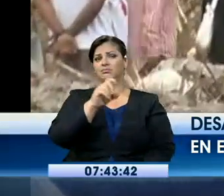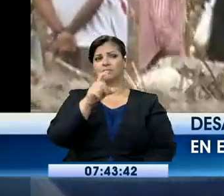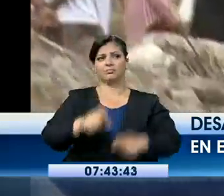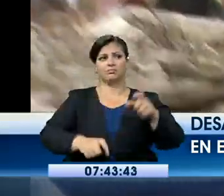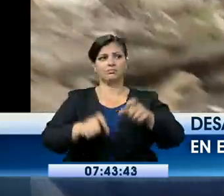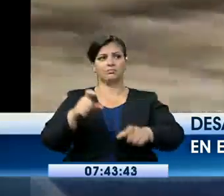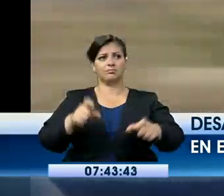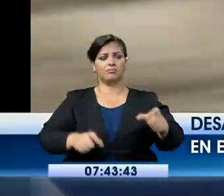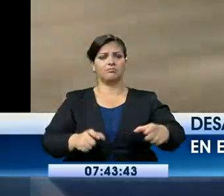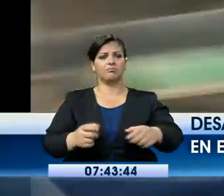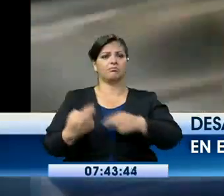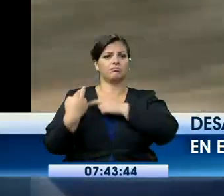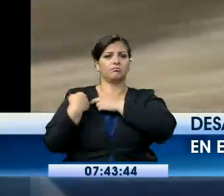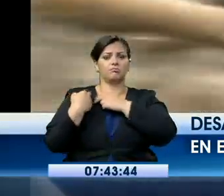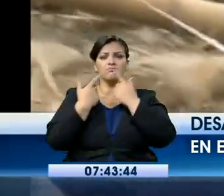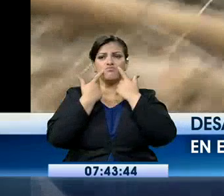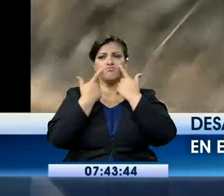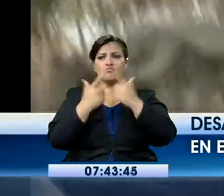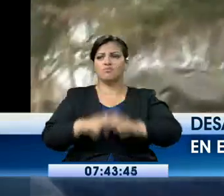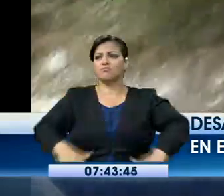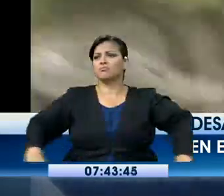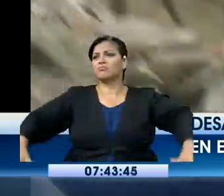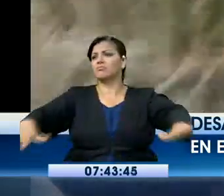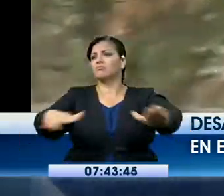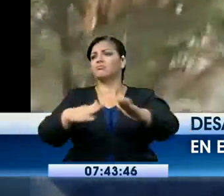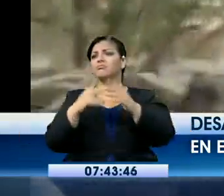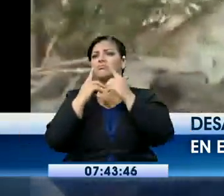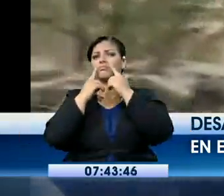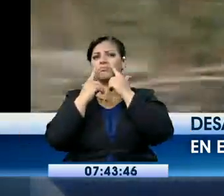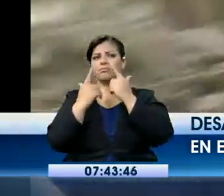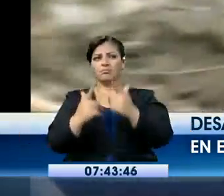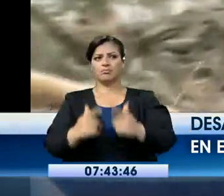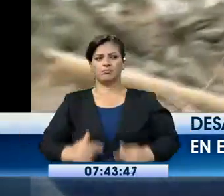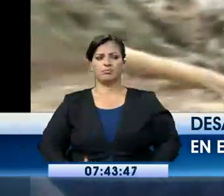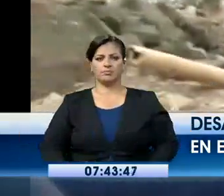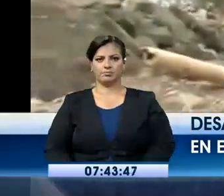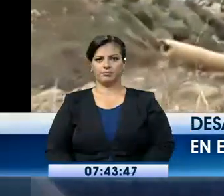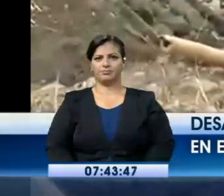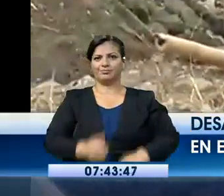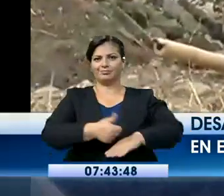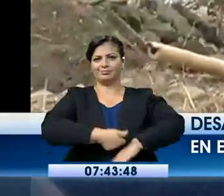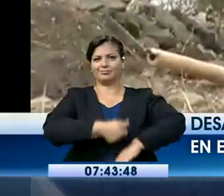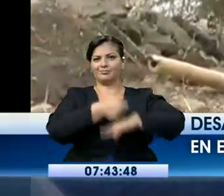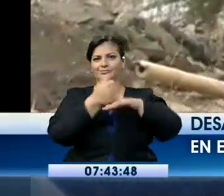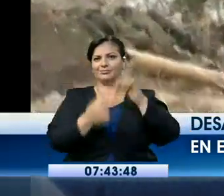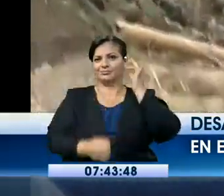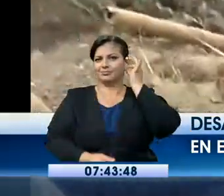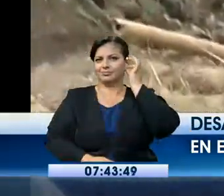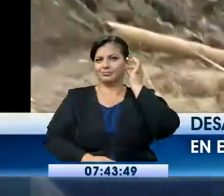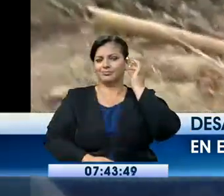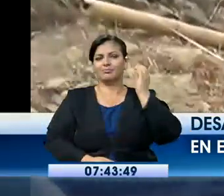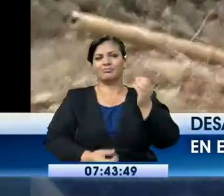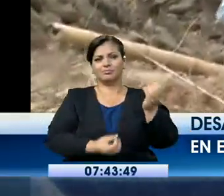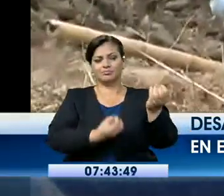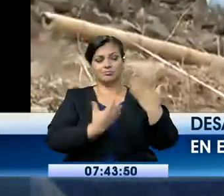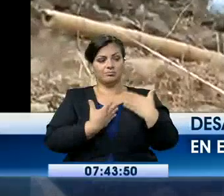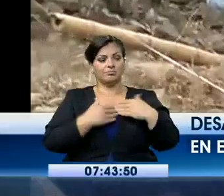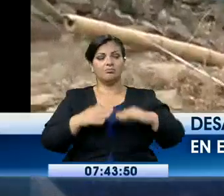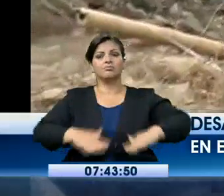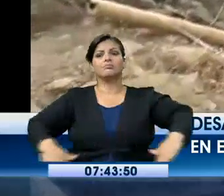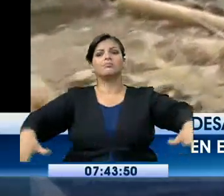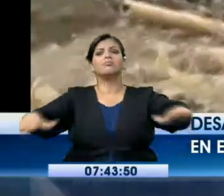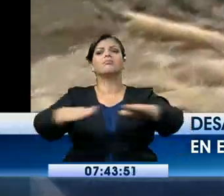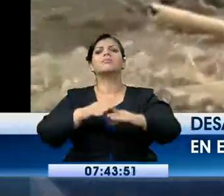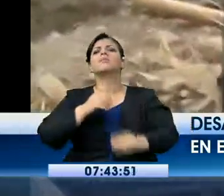cuidando este espacio, este terreno que, como lo manifestó la señorita comisaria hace un momento, pertenece a una entidad